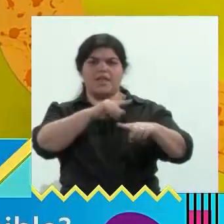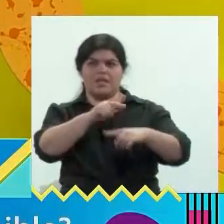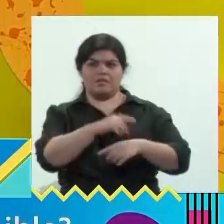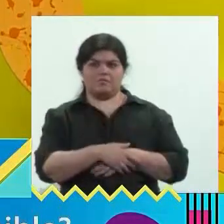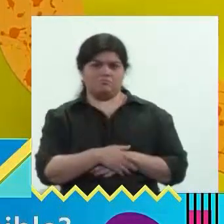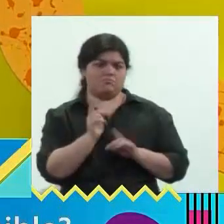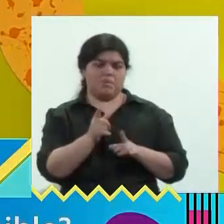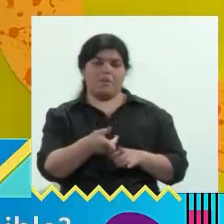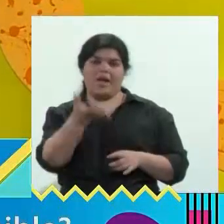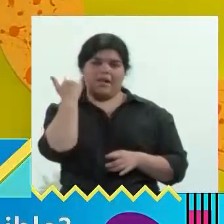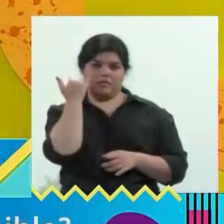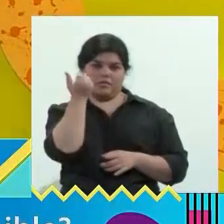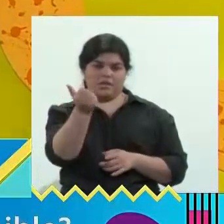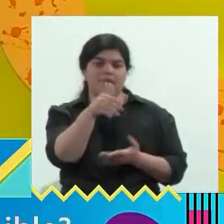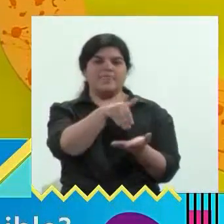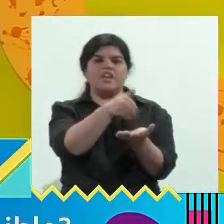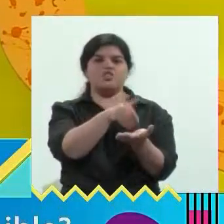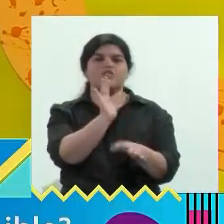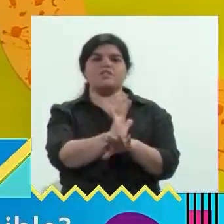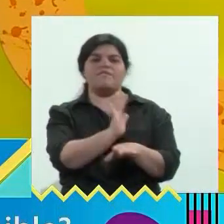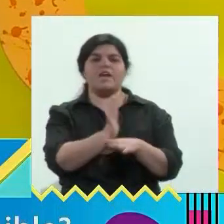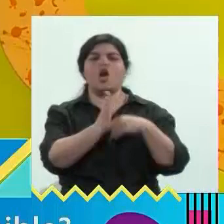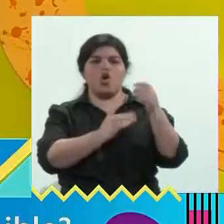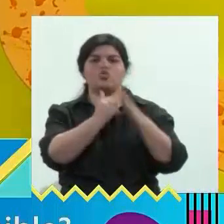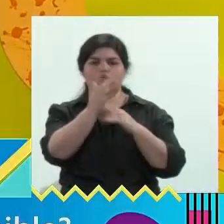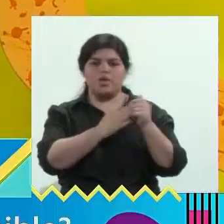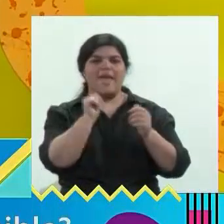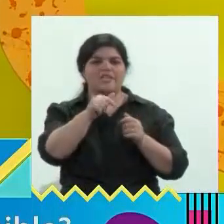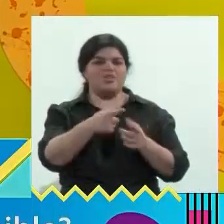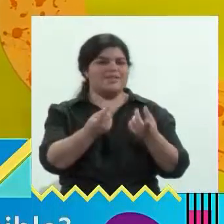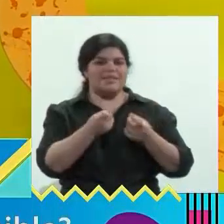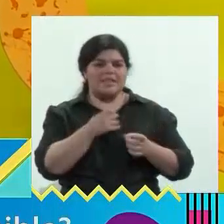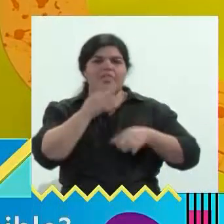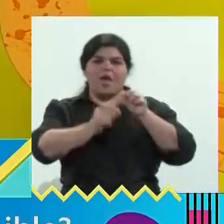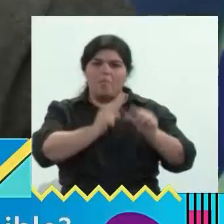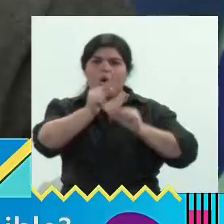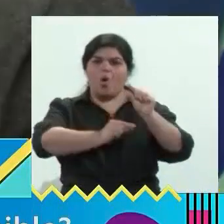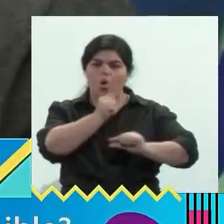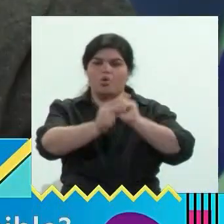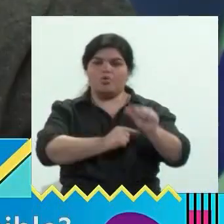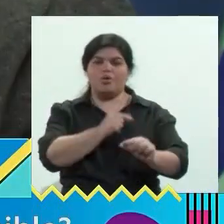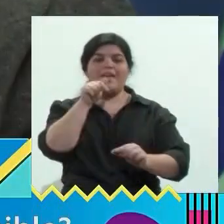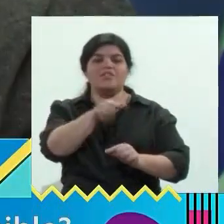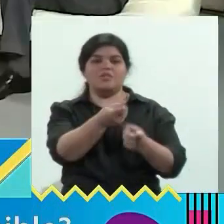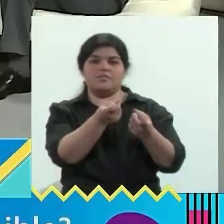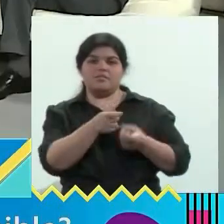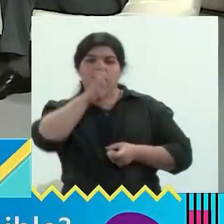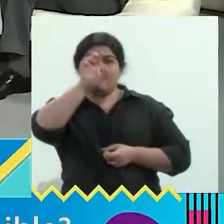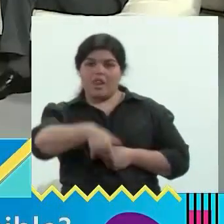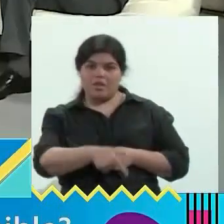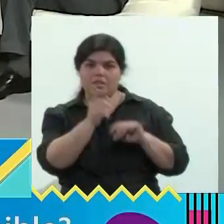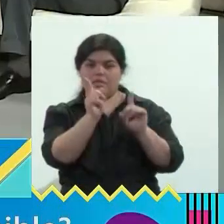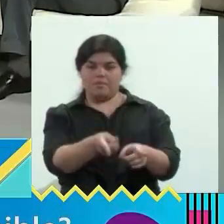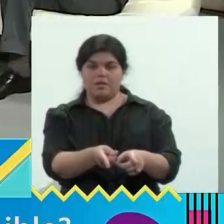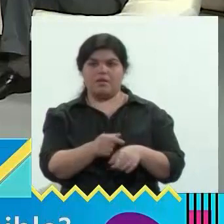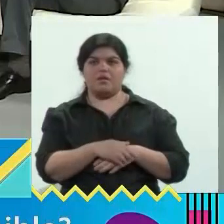construcción, hemos dicho, y por tanto esta construcción también necesita de políticas, ¿no? Hay dos vectores,